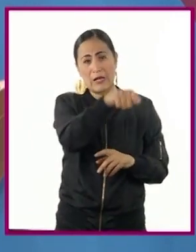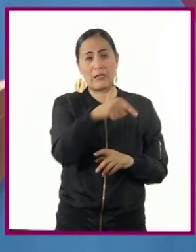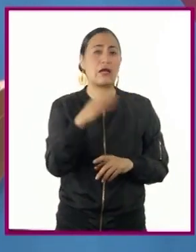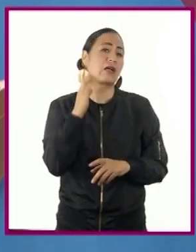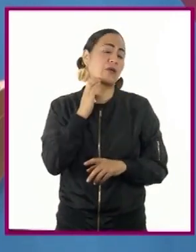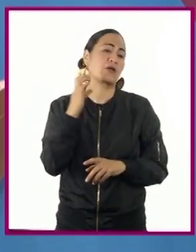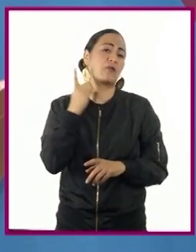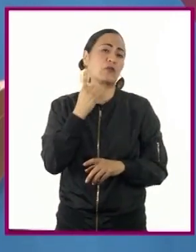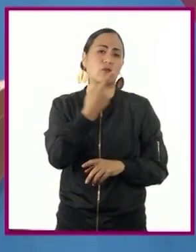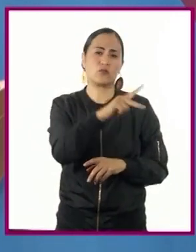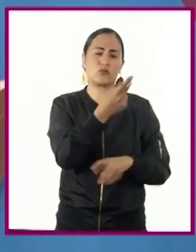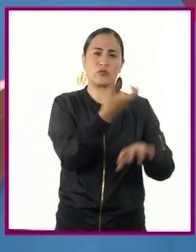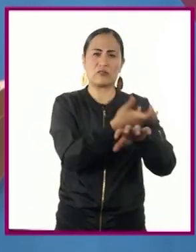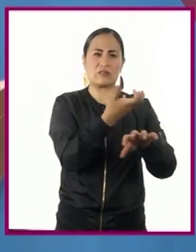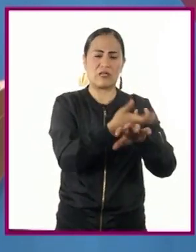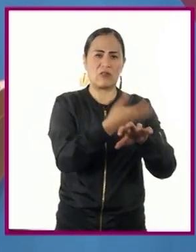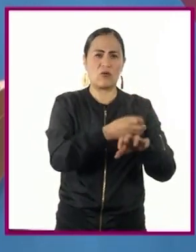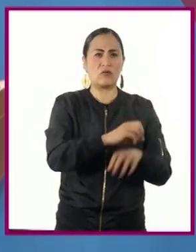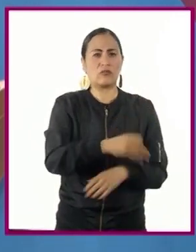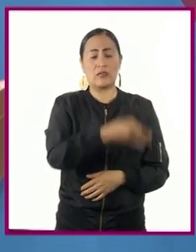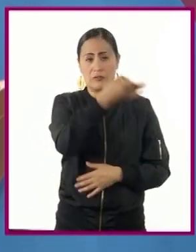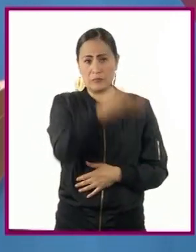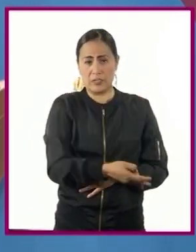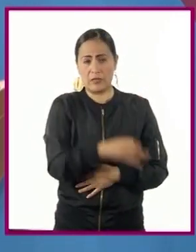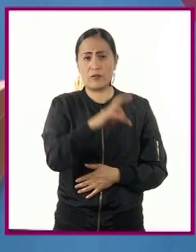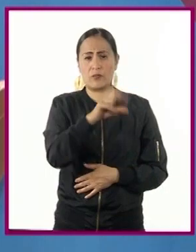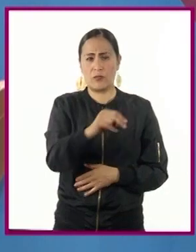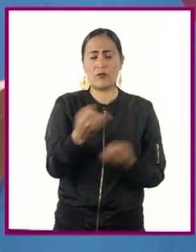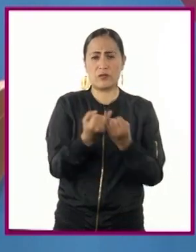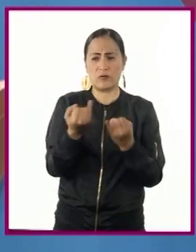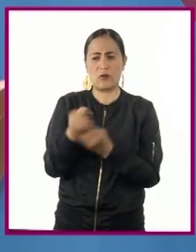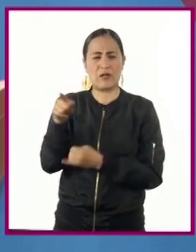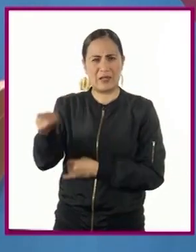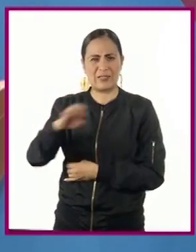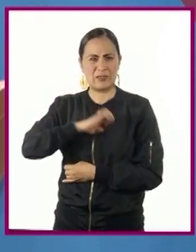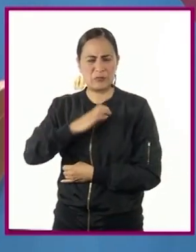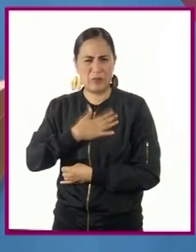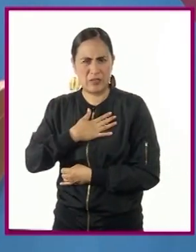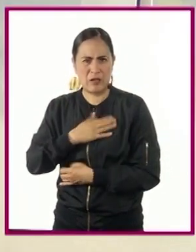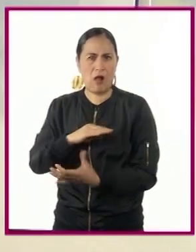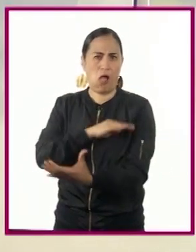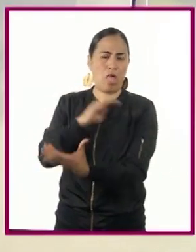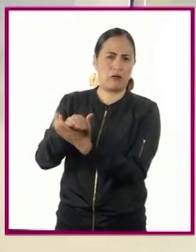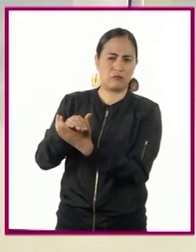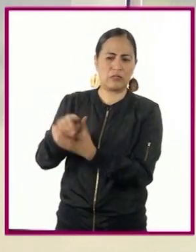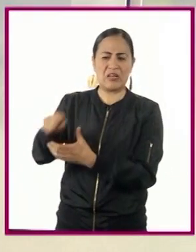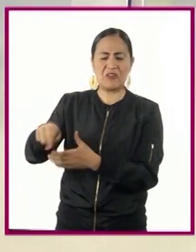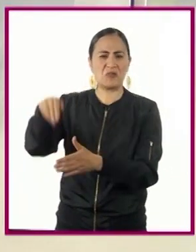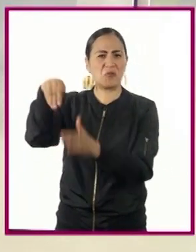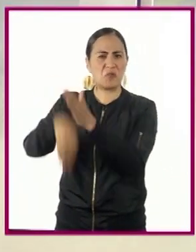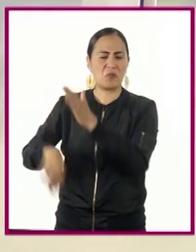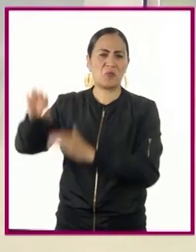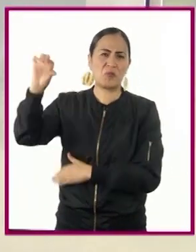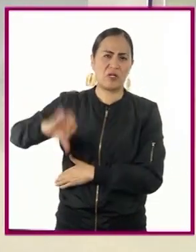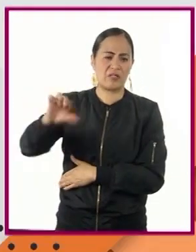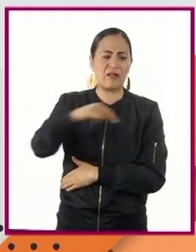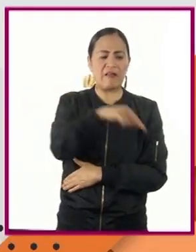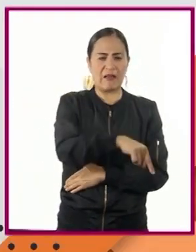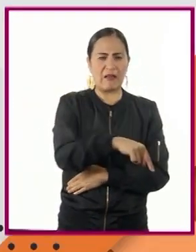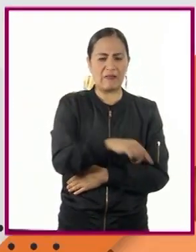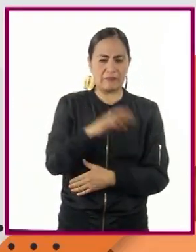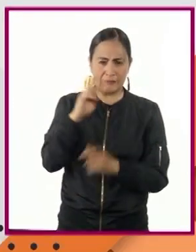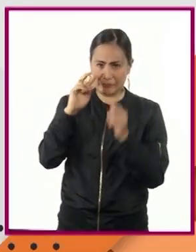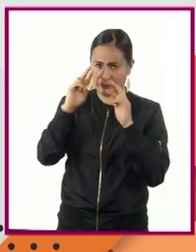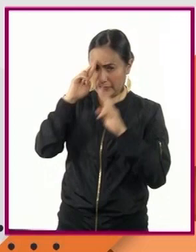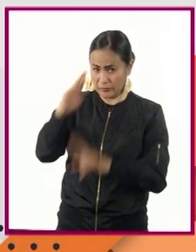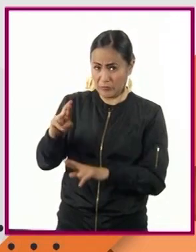el segundo fue desconocido por México al triunfar el bando liberal. Finalmente, las leyes de reforma sirvieron para